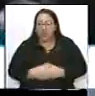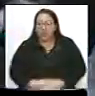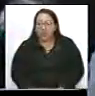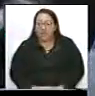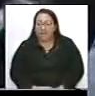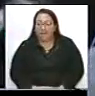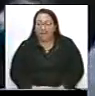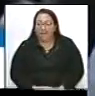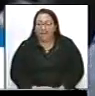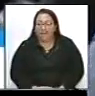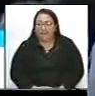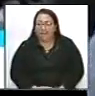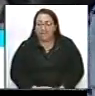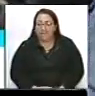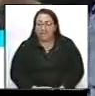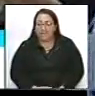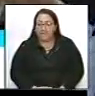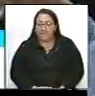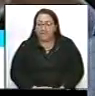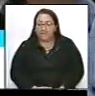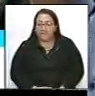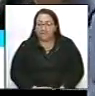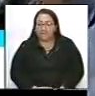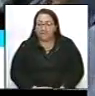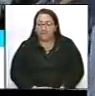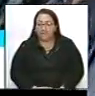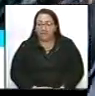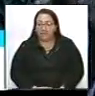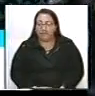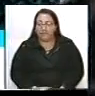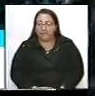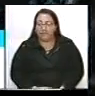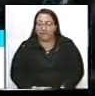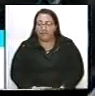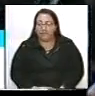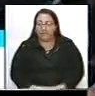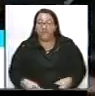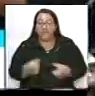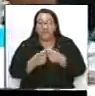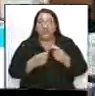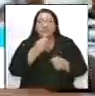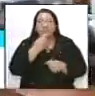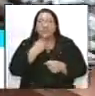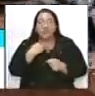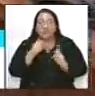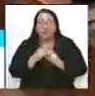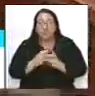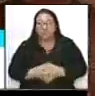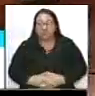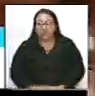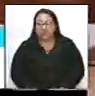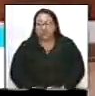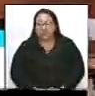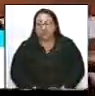gracias. Gracias, congresista Salazar. Congresista Mulder tiene la palabra.